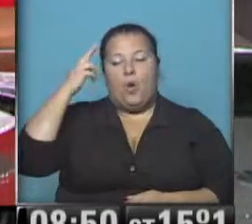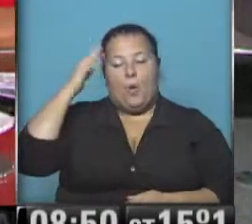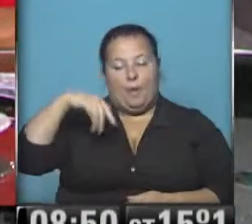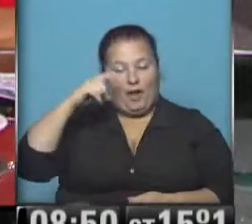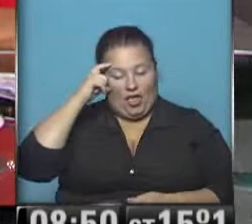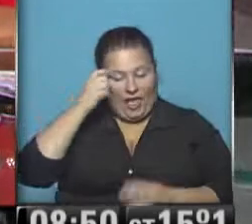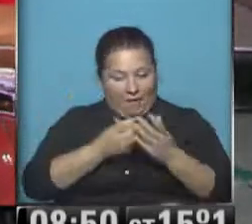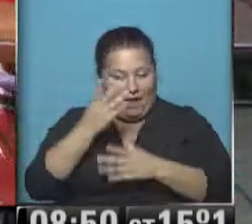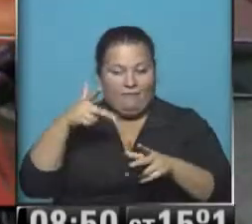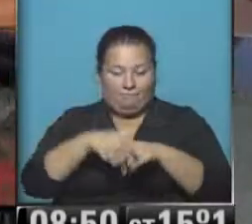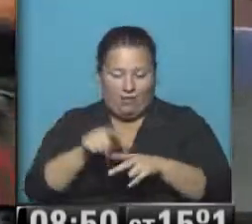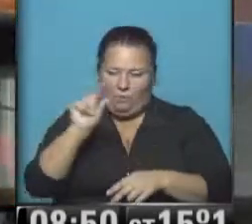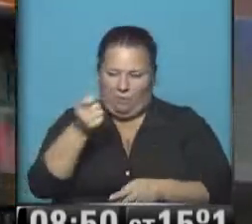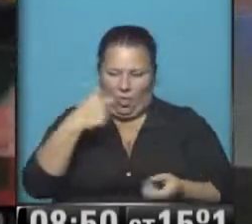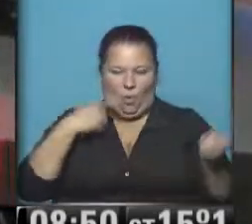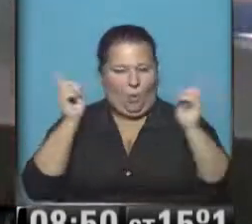mañana